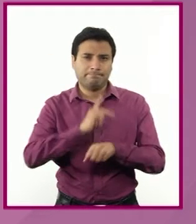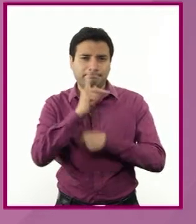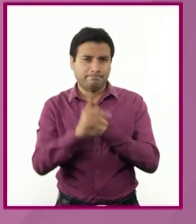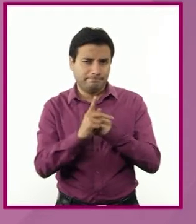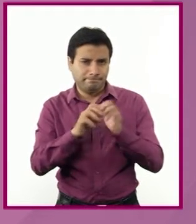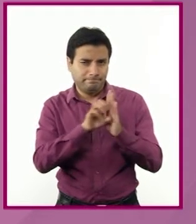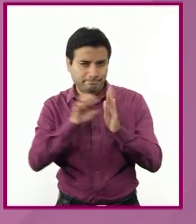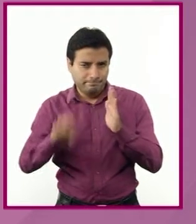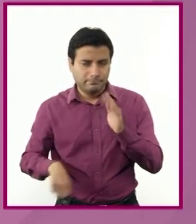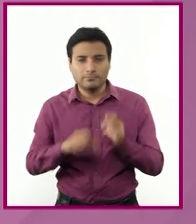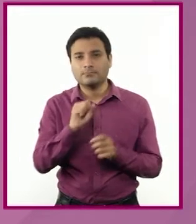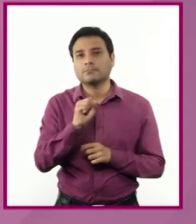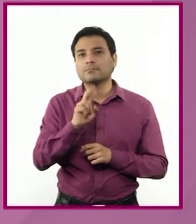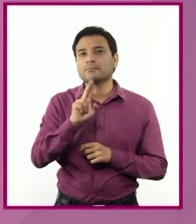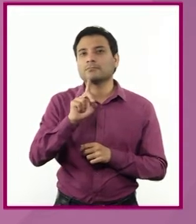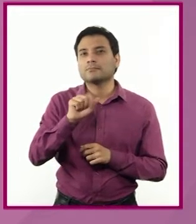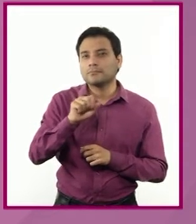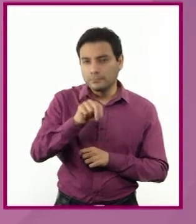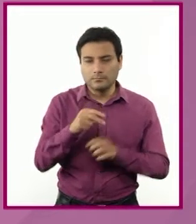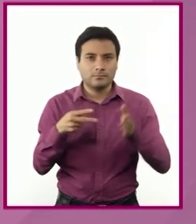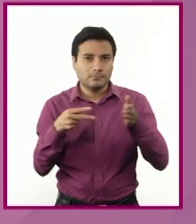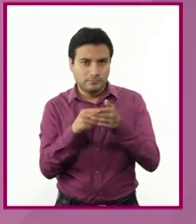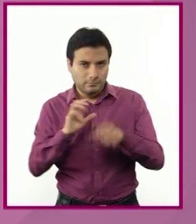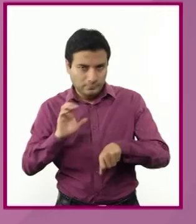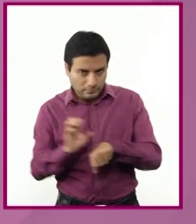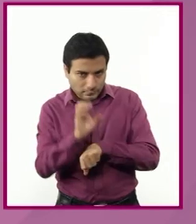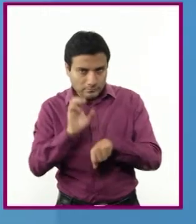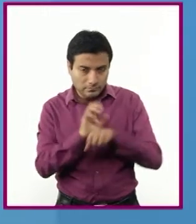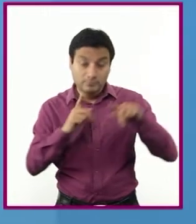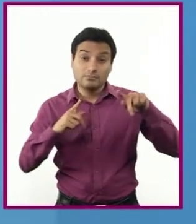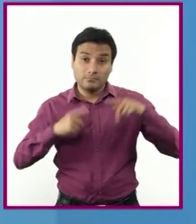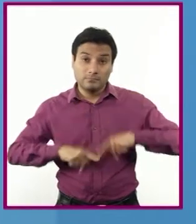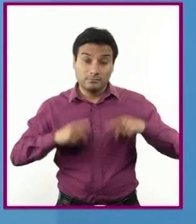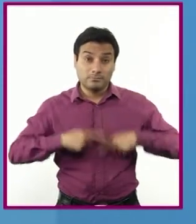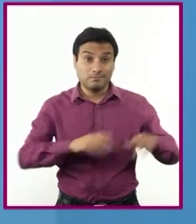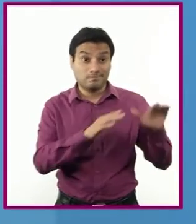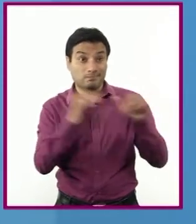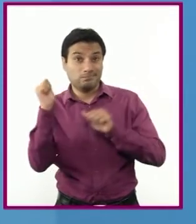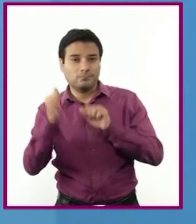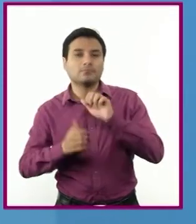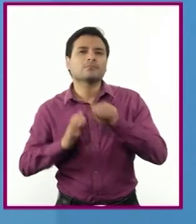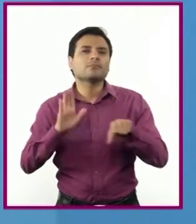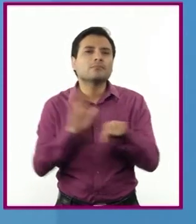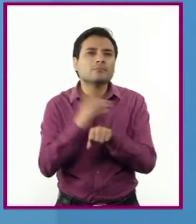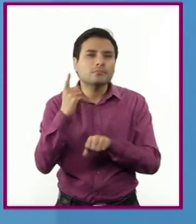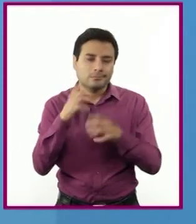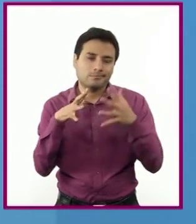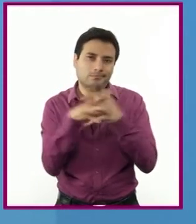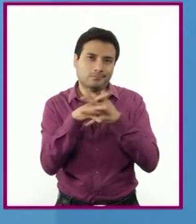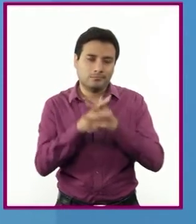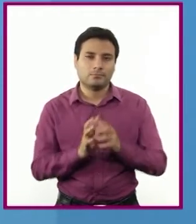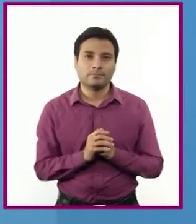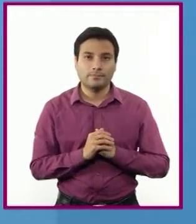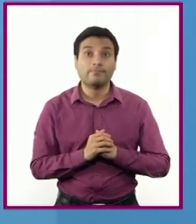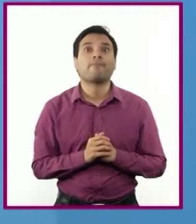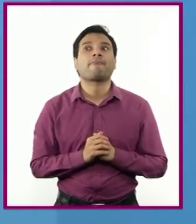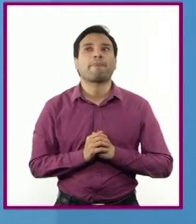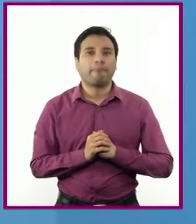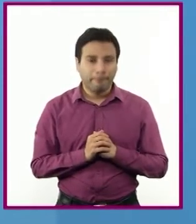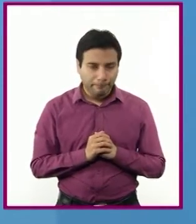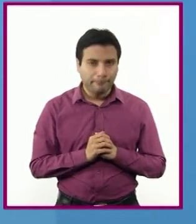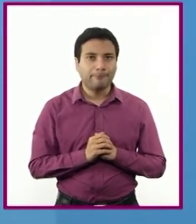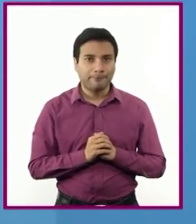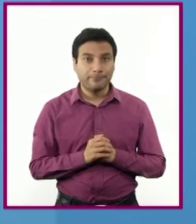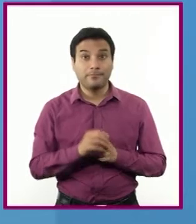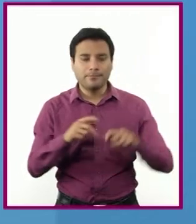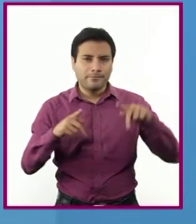como Sudán, Siria y Colombia. Asombroso, maestra. Por ello, conocer la distribución de la